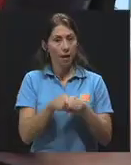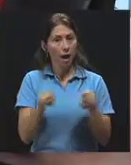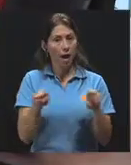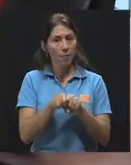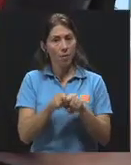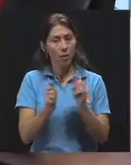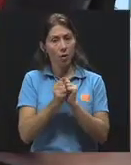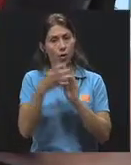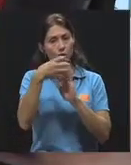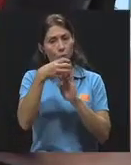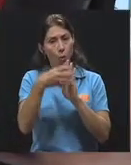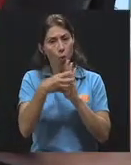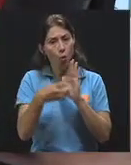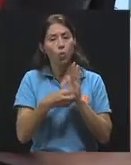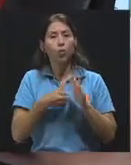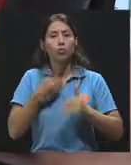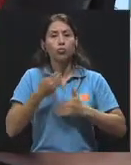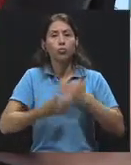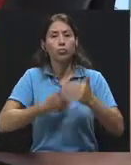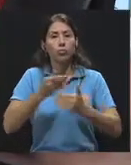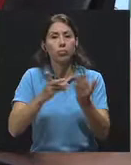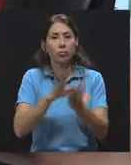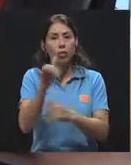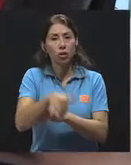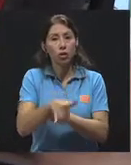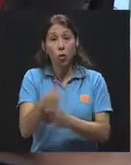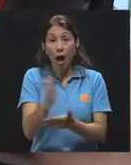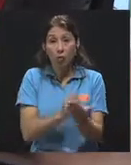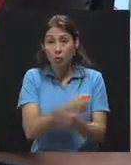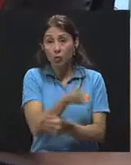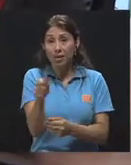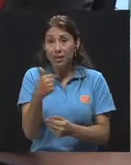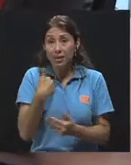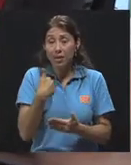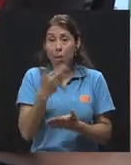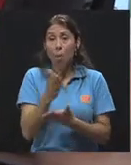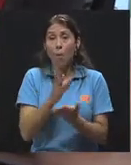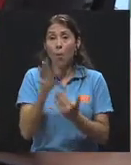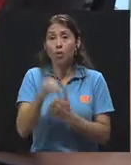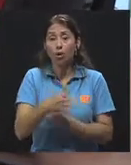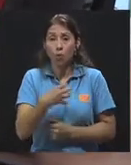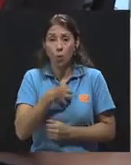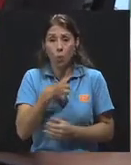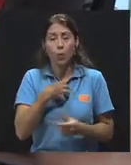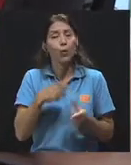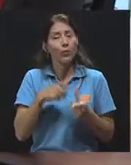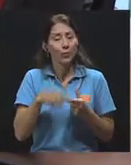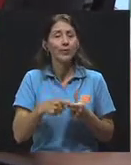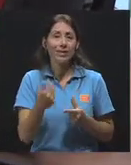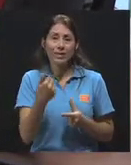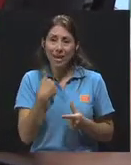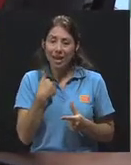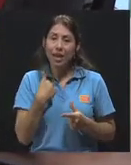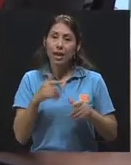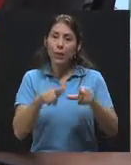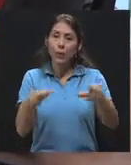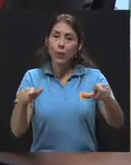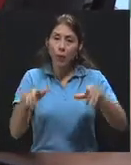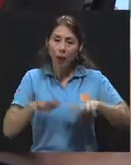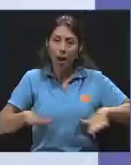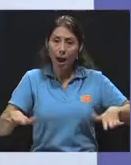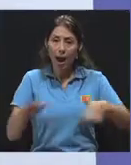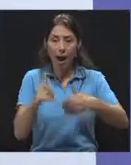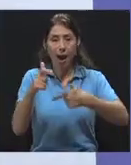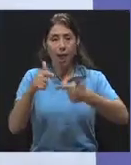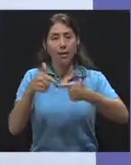través de los módulos se vaya desarrollando este proyecto. O sea, si alguien tiene un proyecto propio, que tenga la oportunidad de además tener el espacio